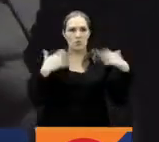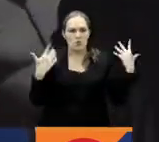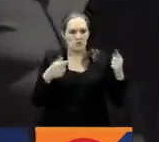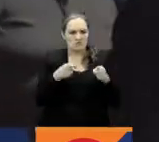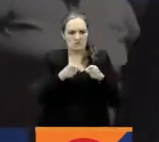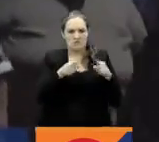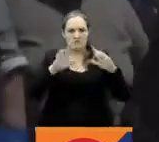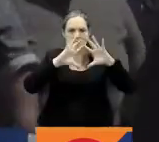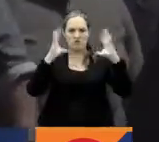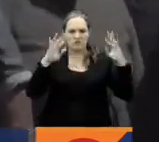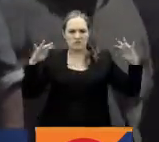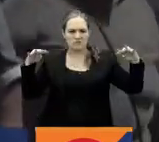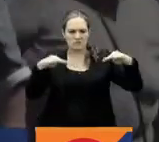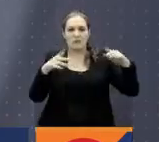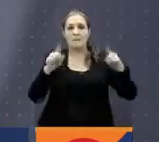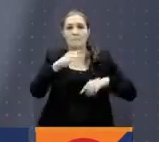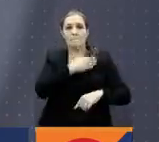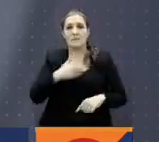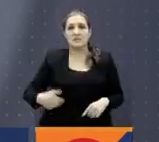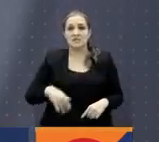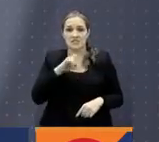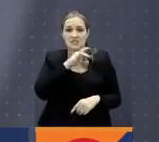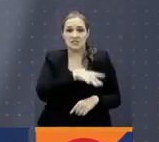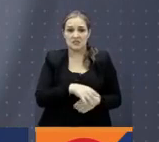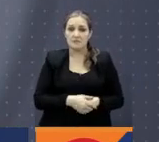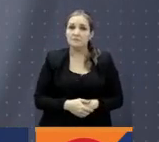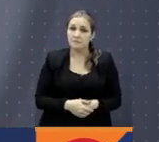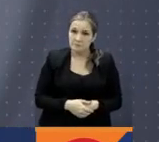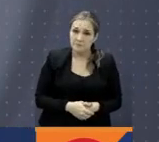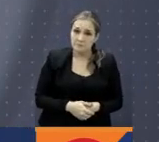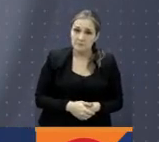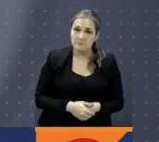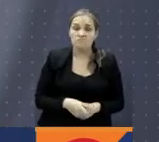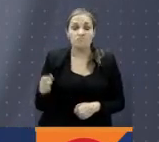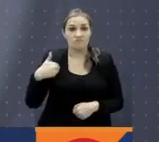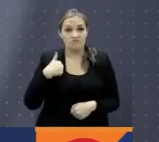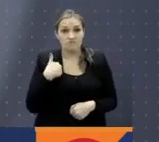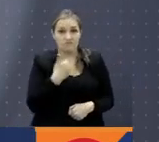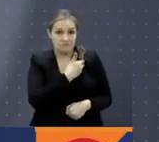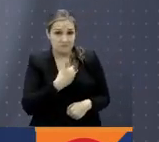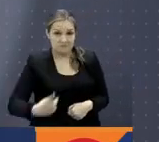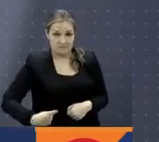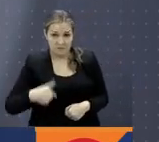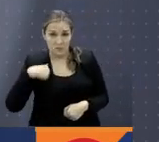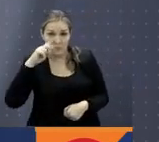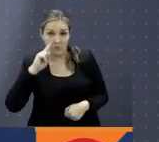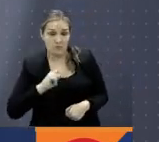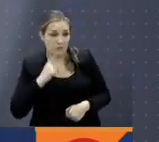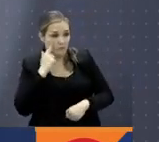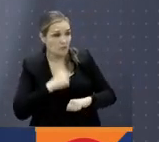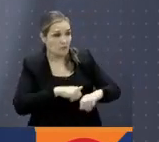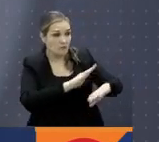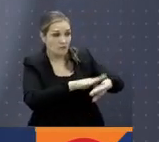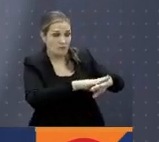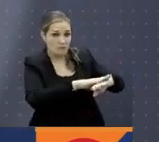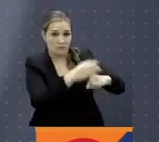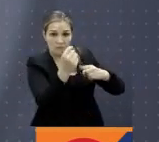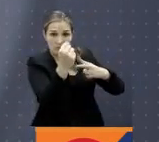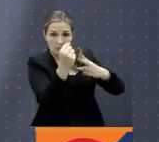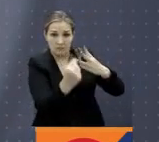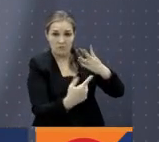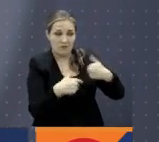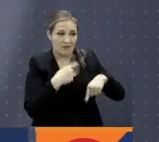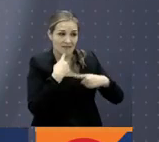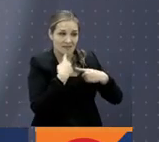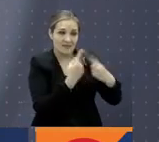eco en el Palacio de Miraflores. Le he dado instrucciones personales y precisas a